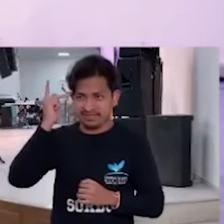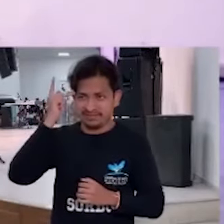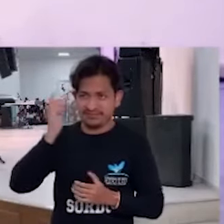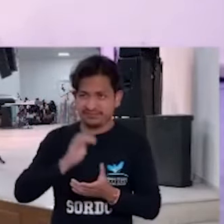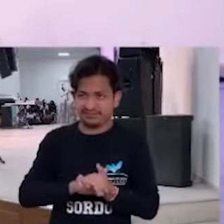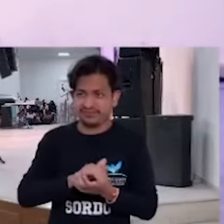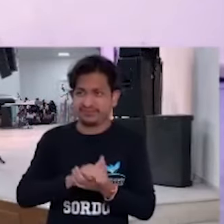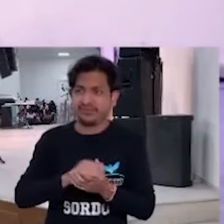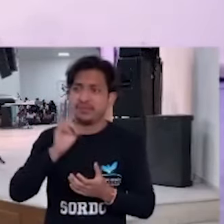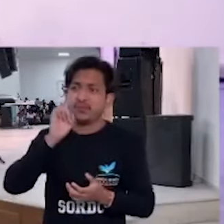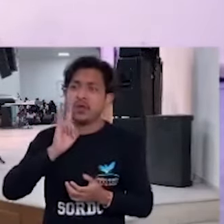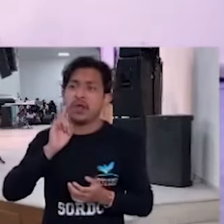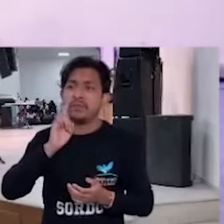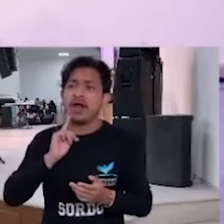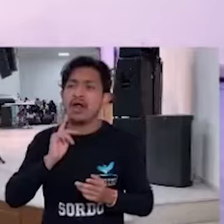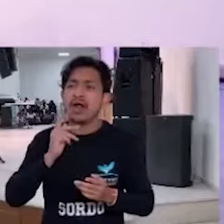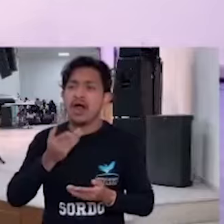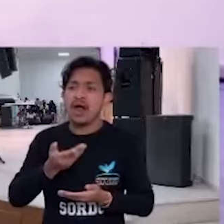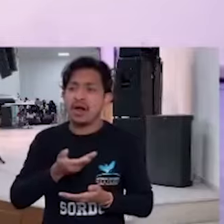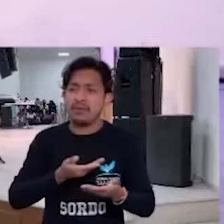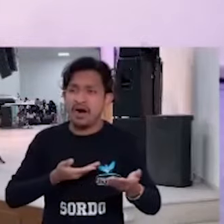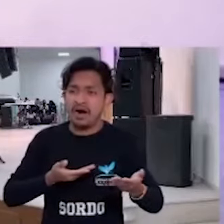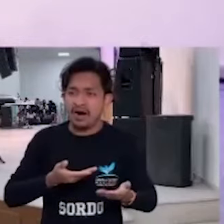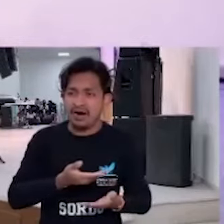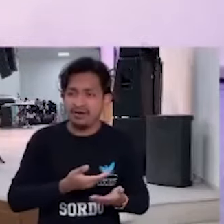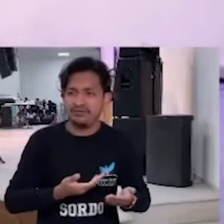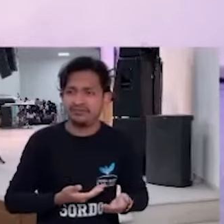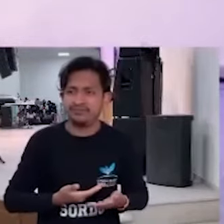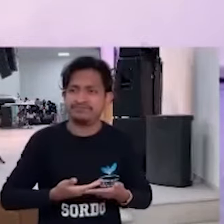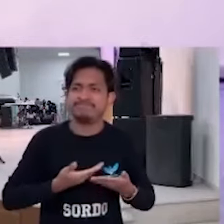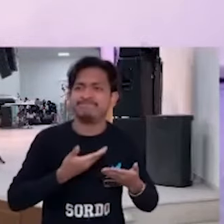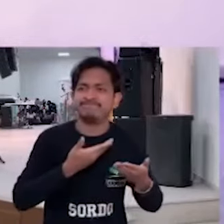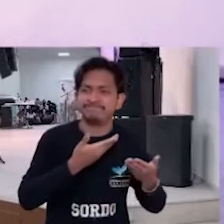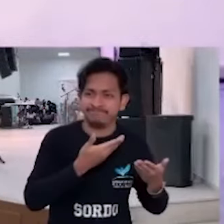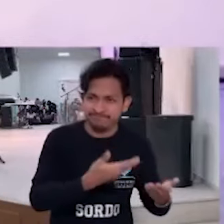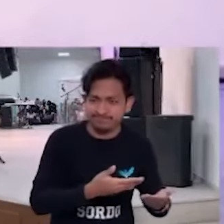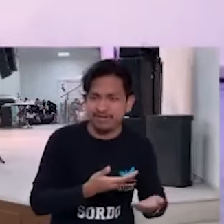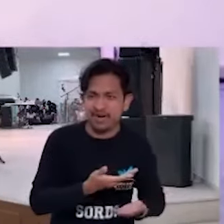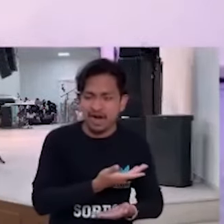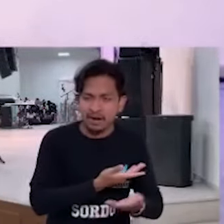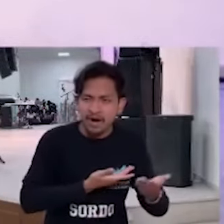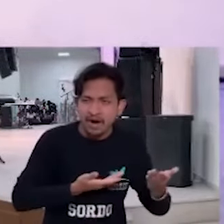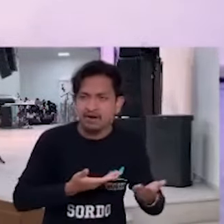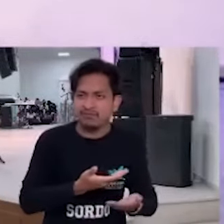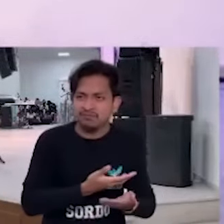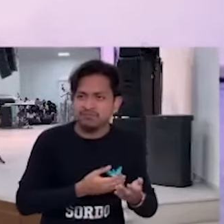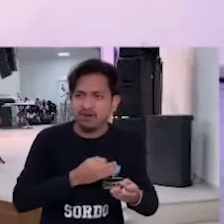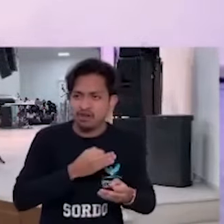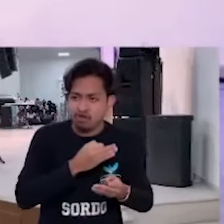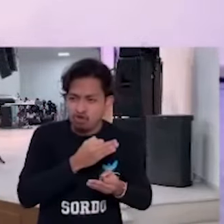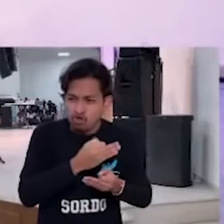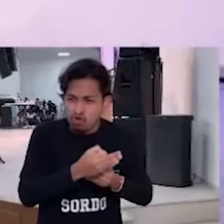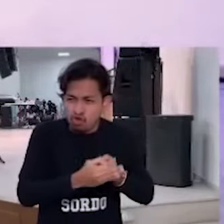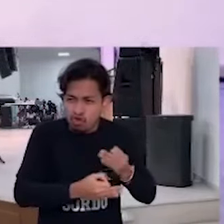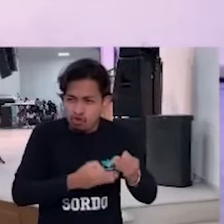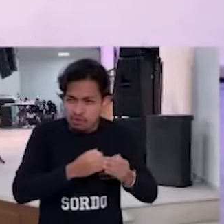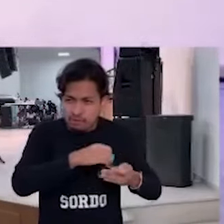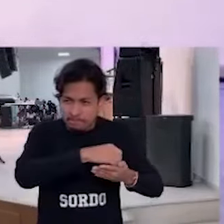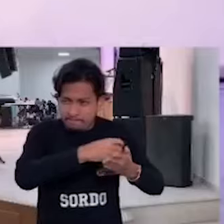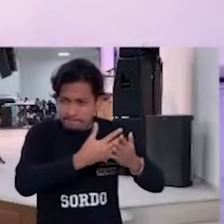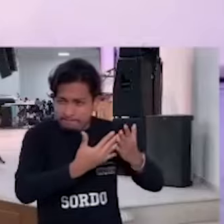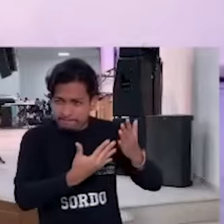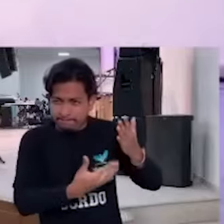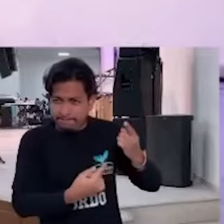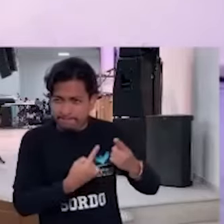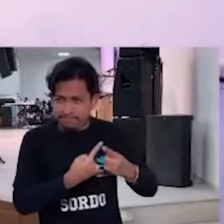comunicación muy estrecha con nuestra esposa. ¿Qué quiere decir esto? Que el pastor o el